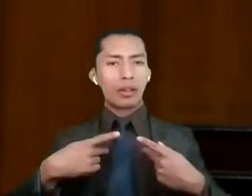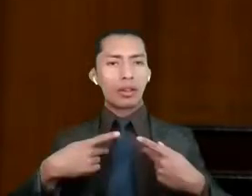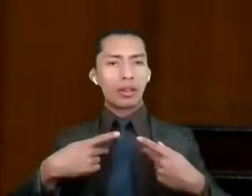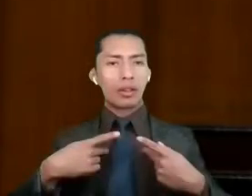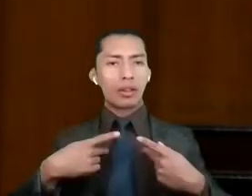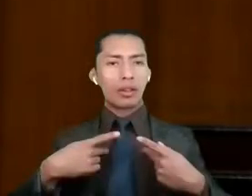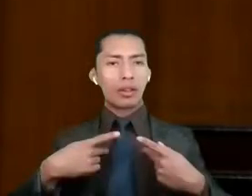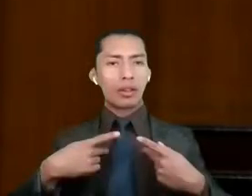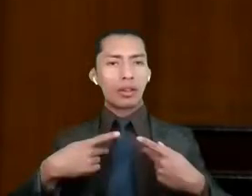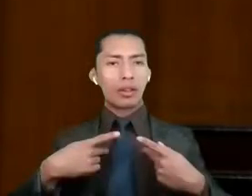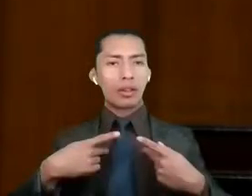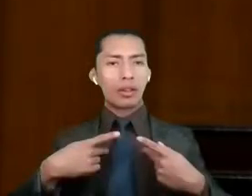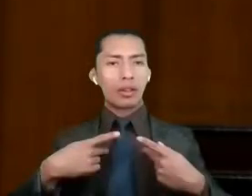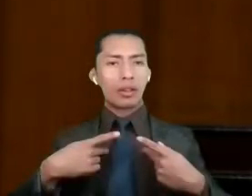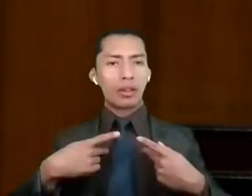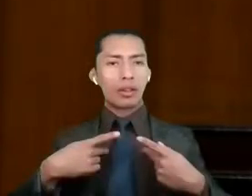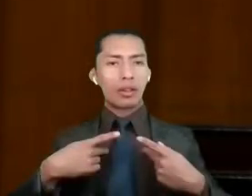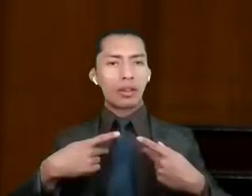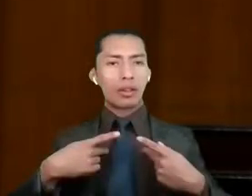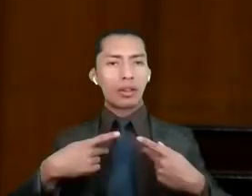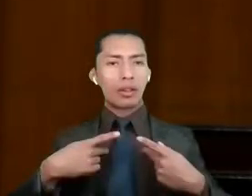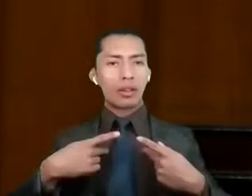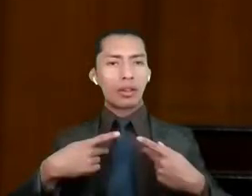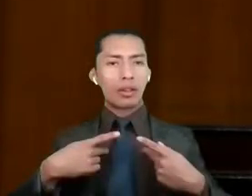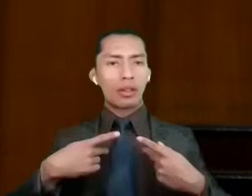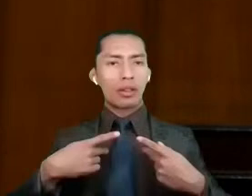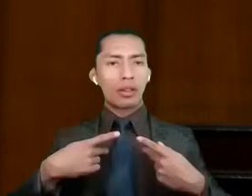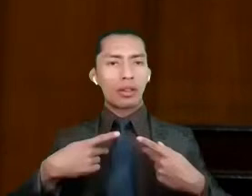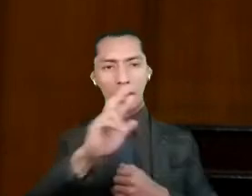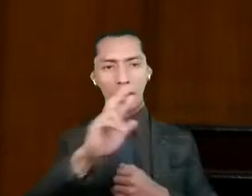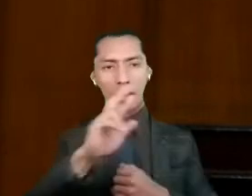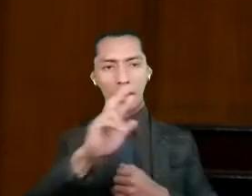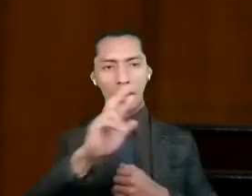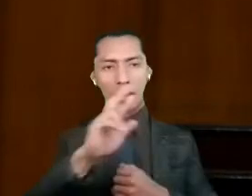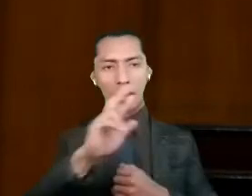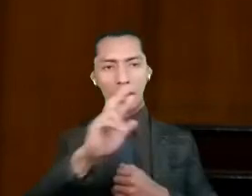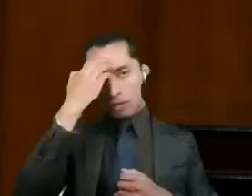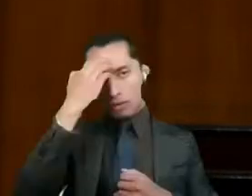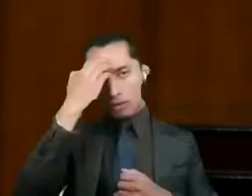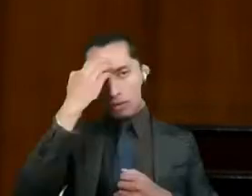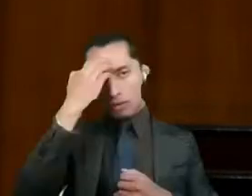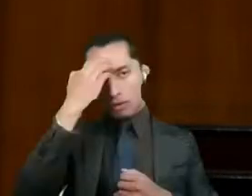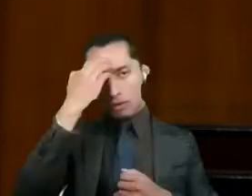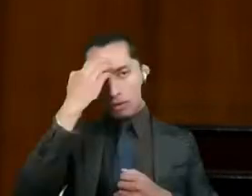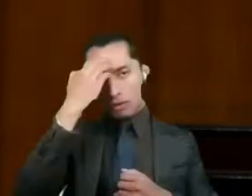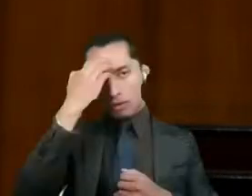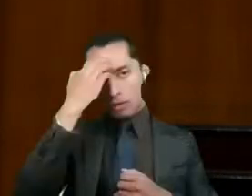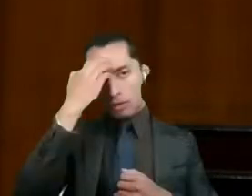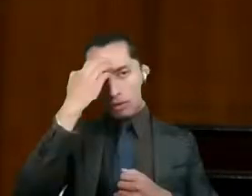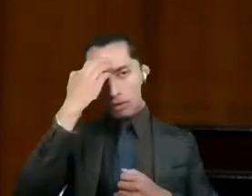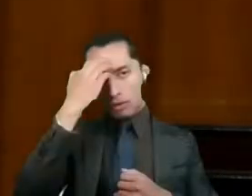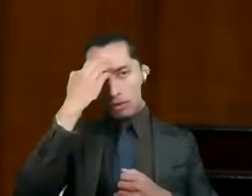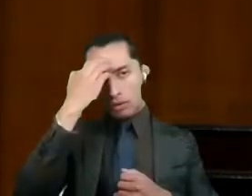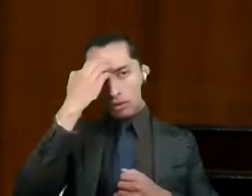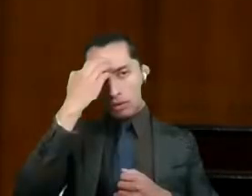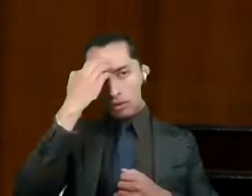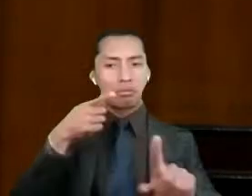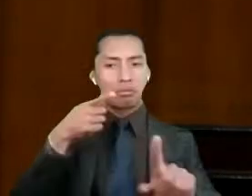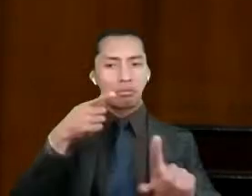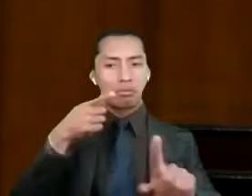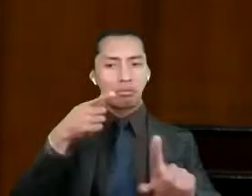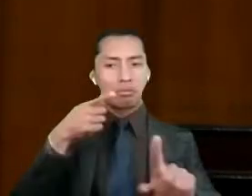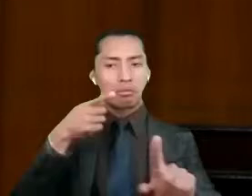tengo que reconocerle, señor secretario, la preparación, la objetividad, la